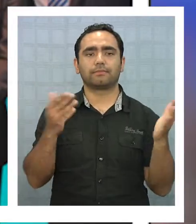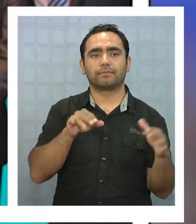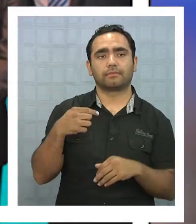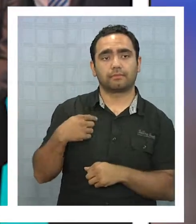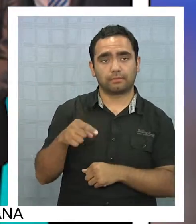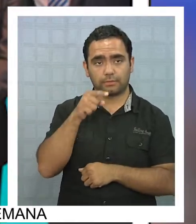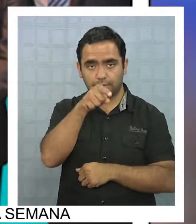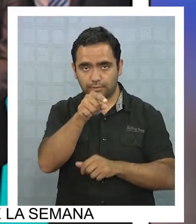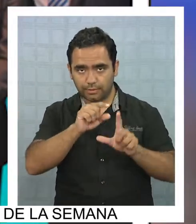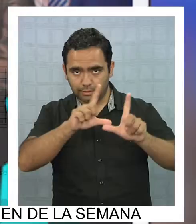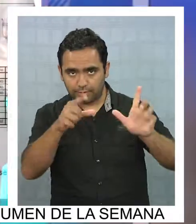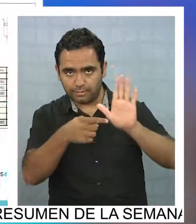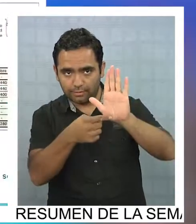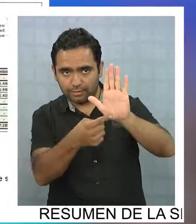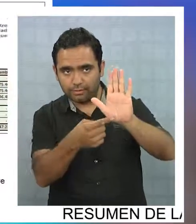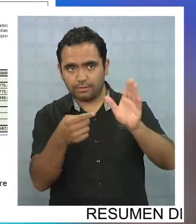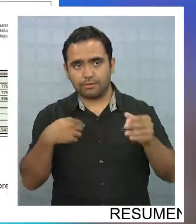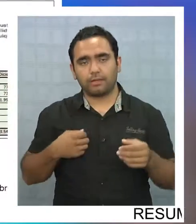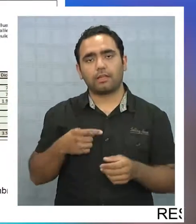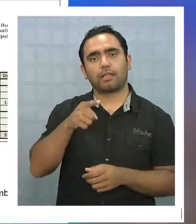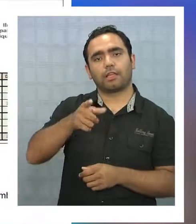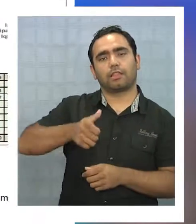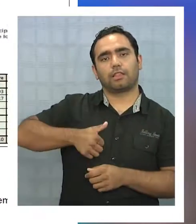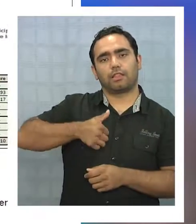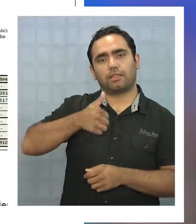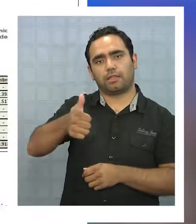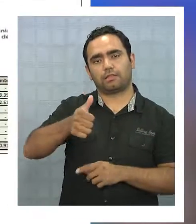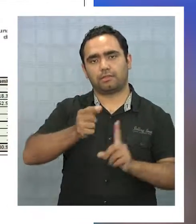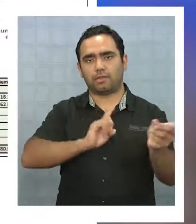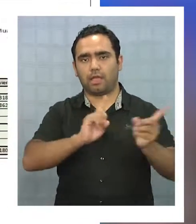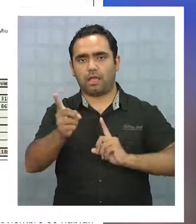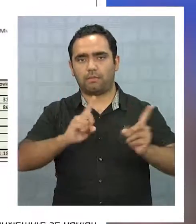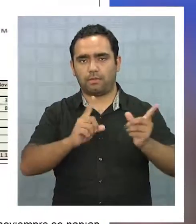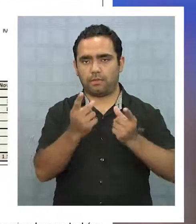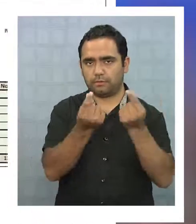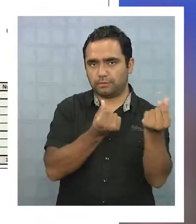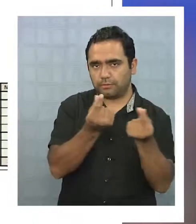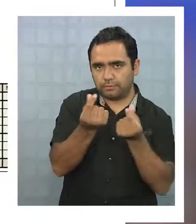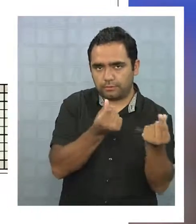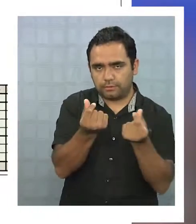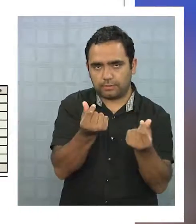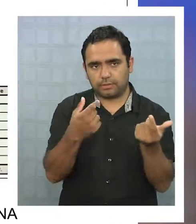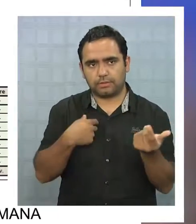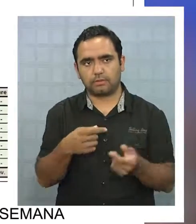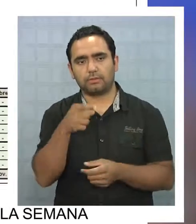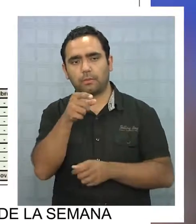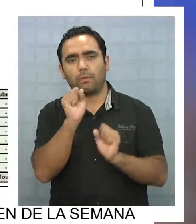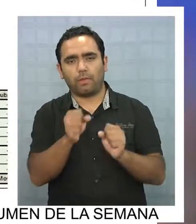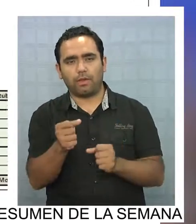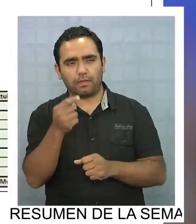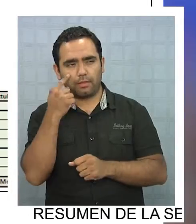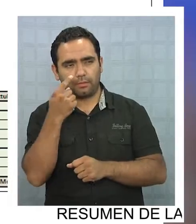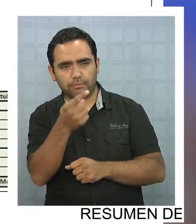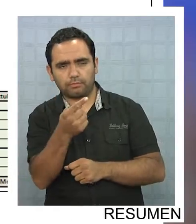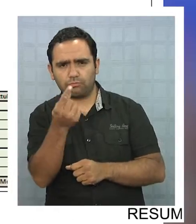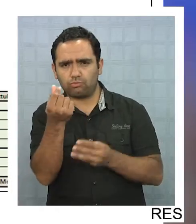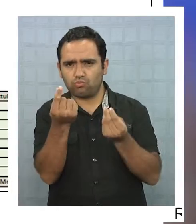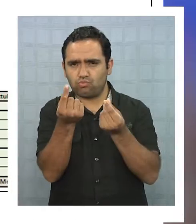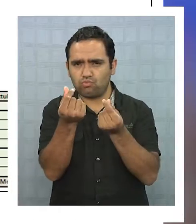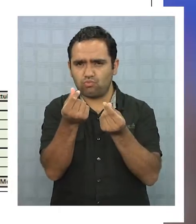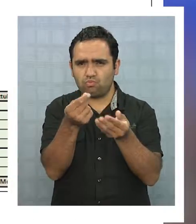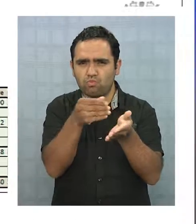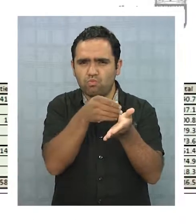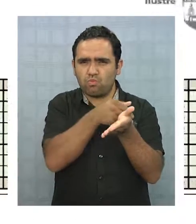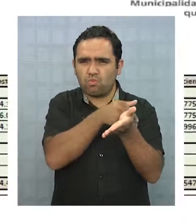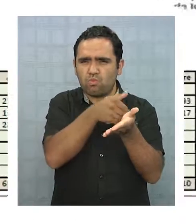gráfica, emitida por la Dirección de Administración y Finanzas del municipio, se puede apreciar las abultadas sumas de